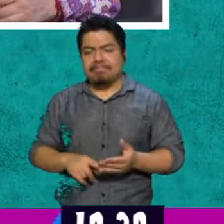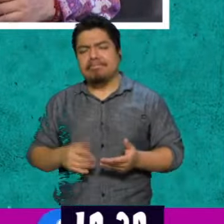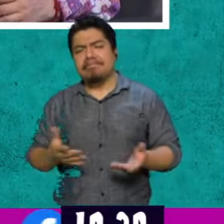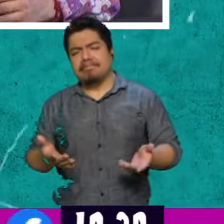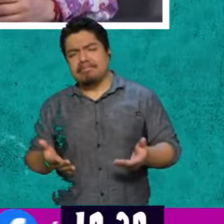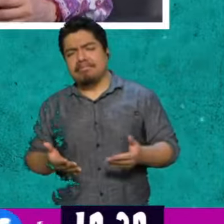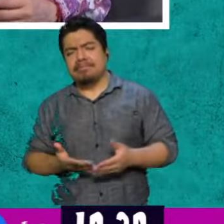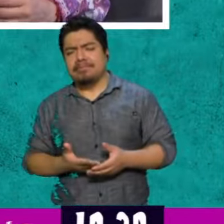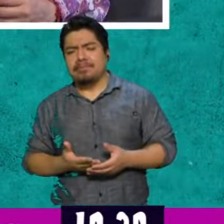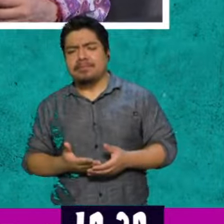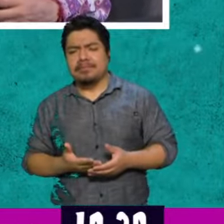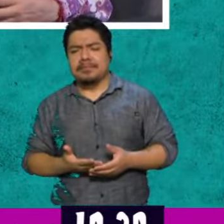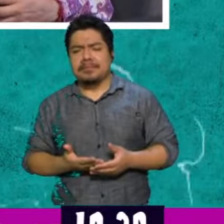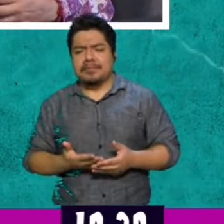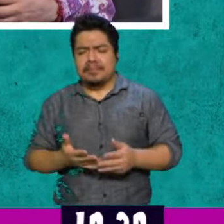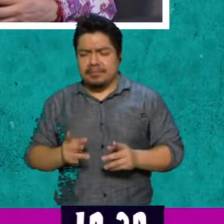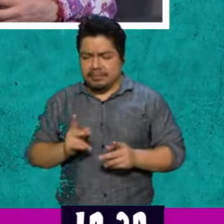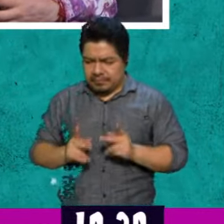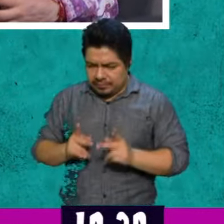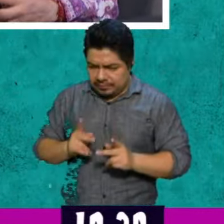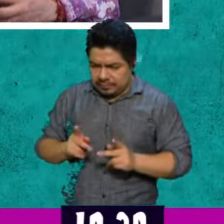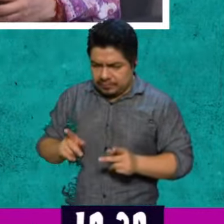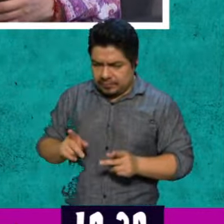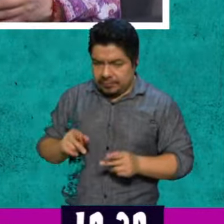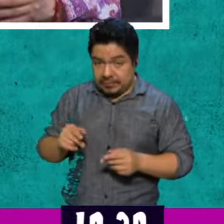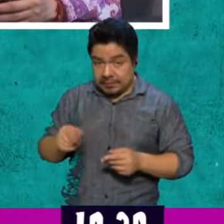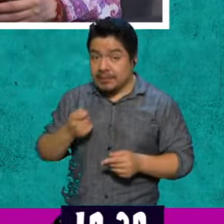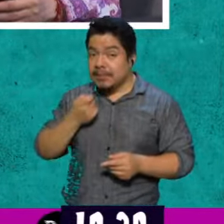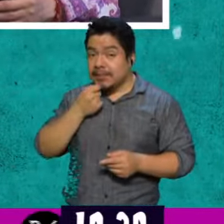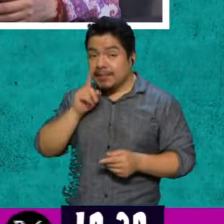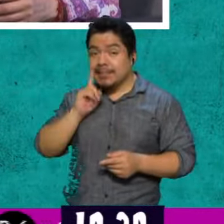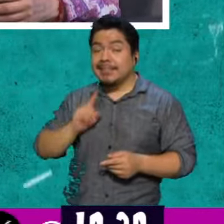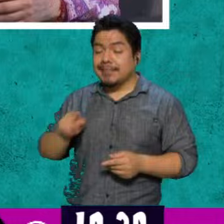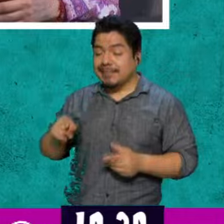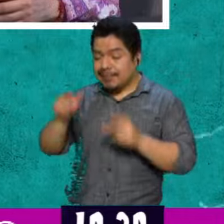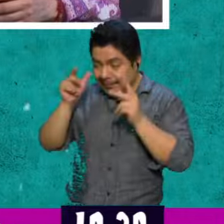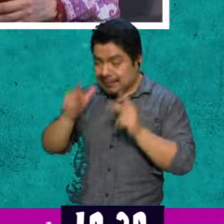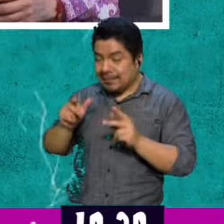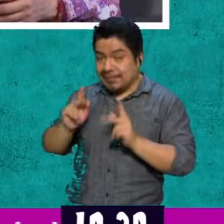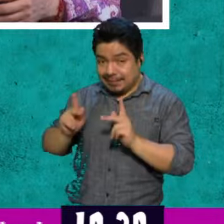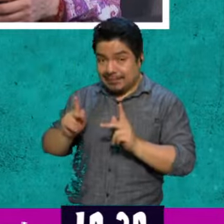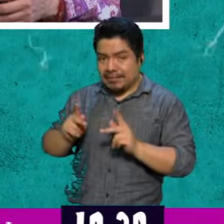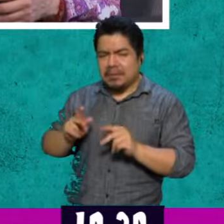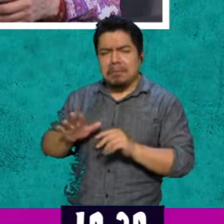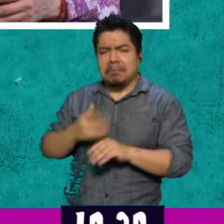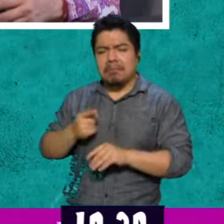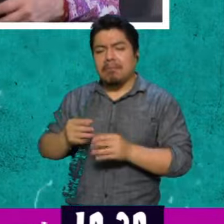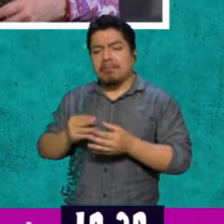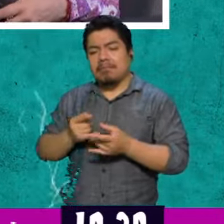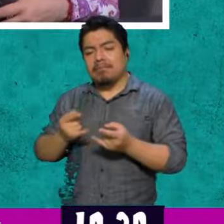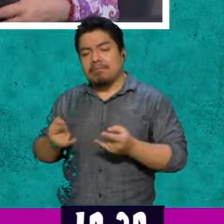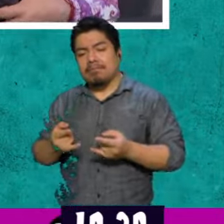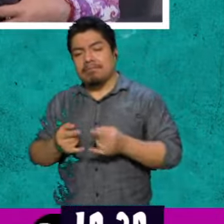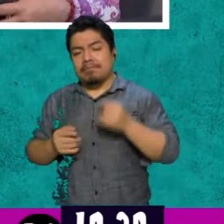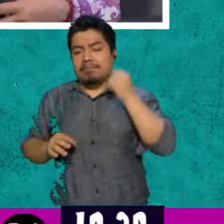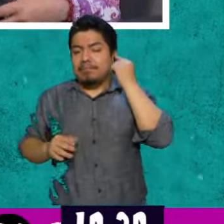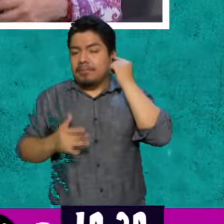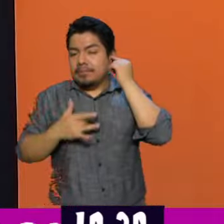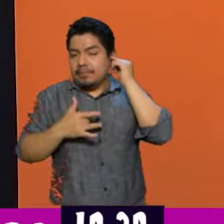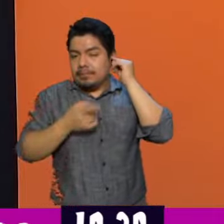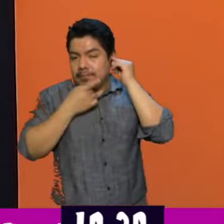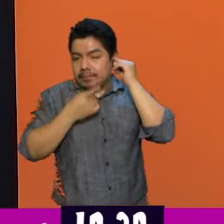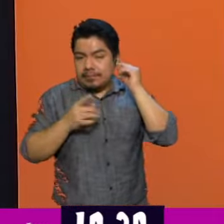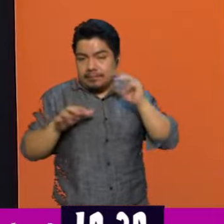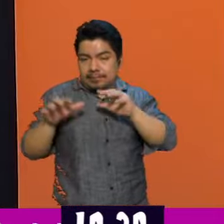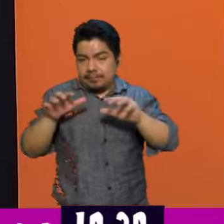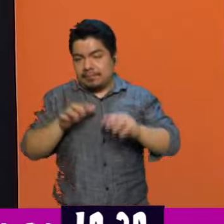endémico de y platican, llegan a platicar esta endémico. Niña con el ajolote. ¿Y qué le cuenta el ajolote, por ejemplo? Aparte de decirle que no soy monstruo.